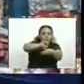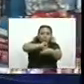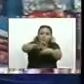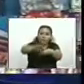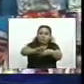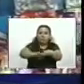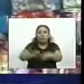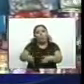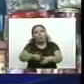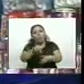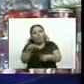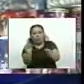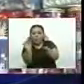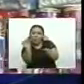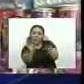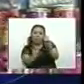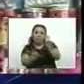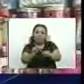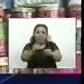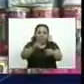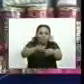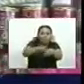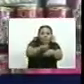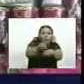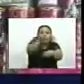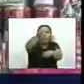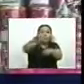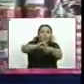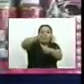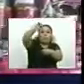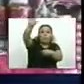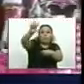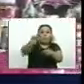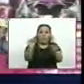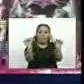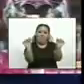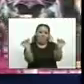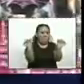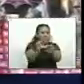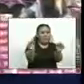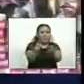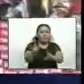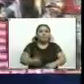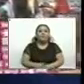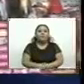mina de mar, la botella de champán y el fútbol explosivo.